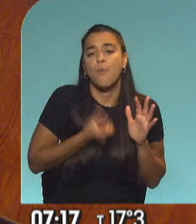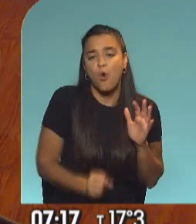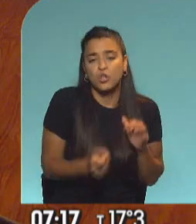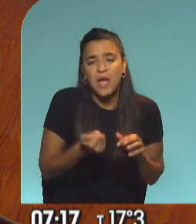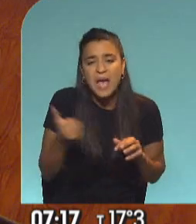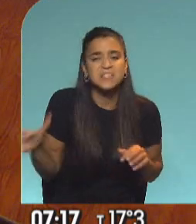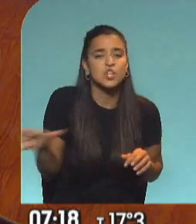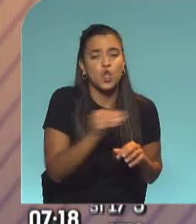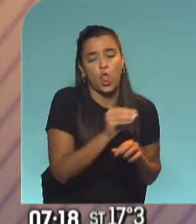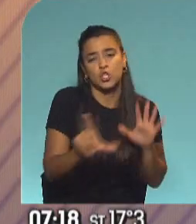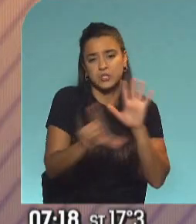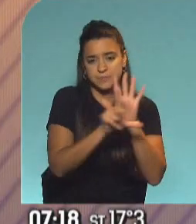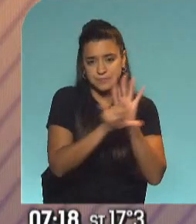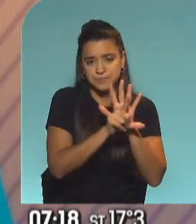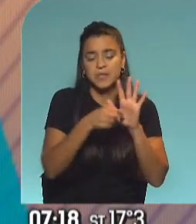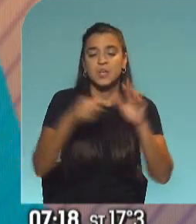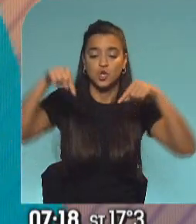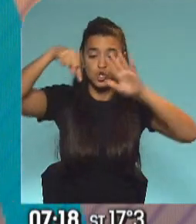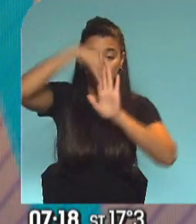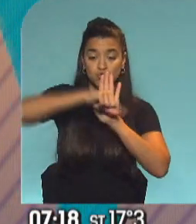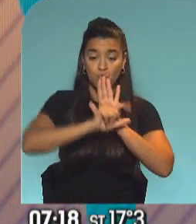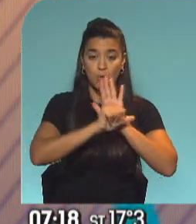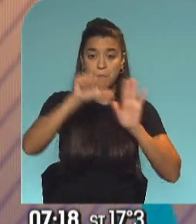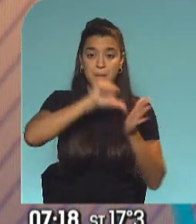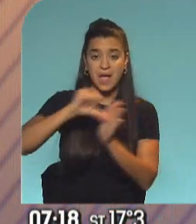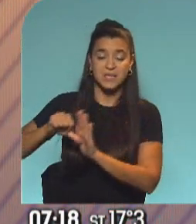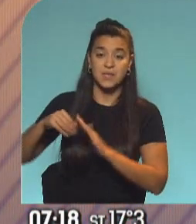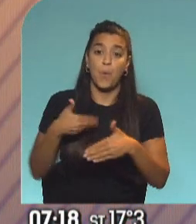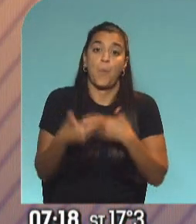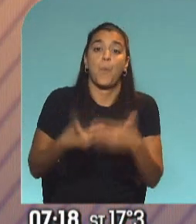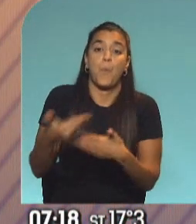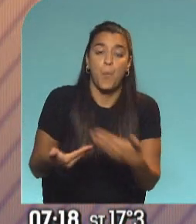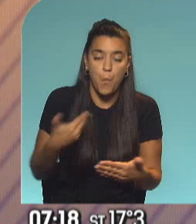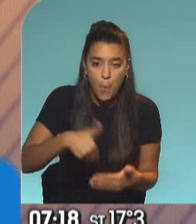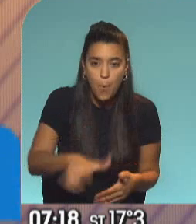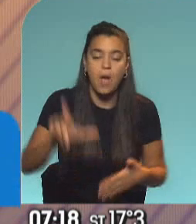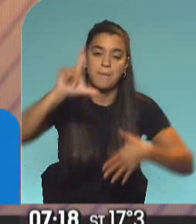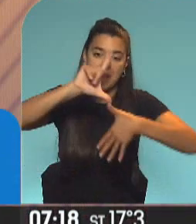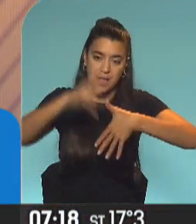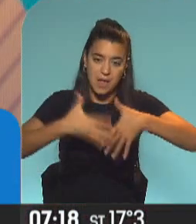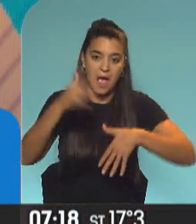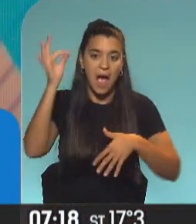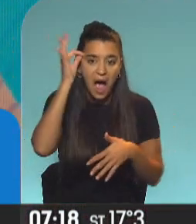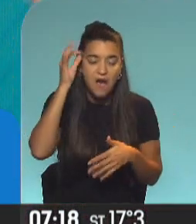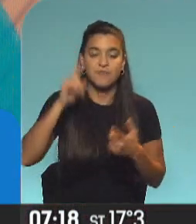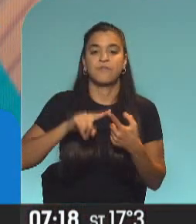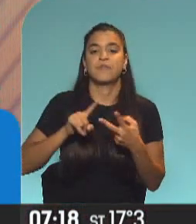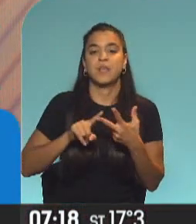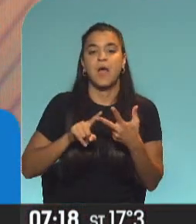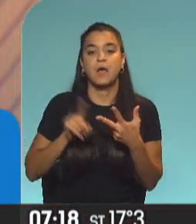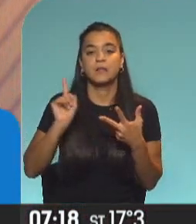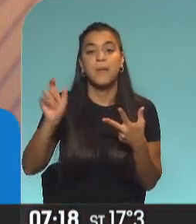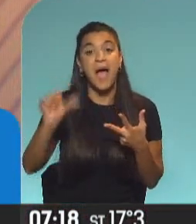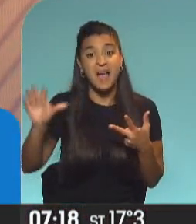casi todos legalizados. Los países del sur, es decir, los países en vías de desarrollo, América Latina, África y casi